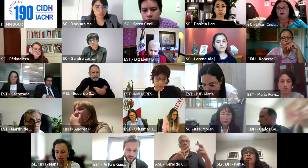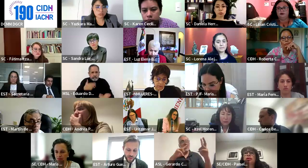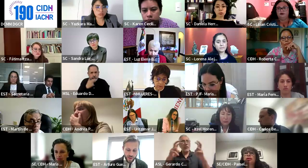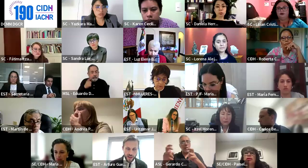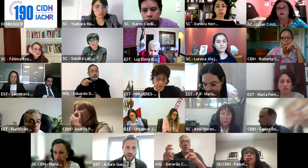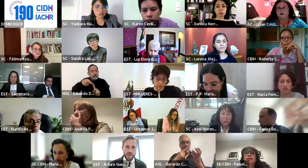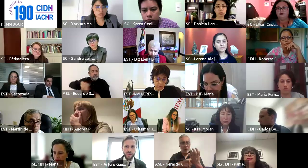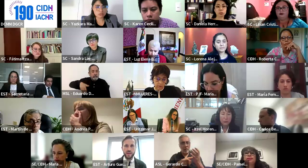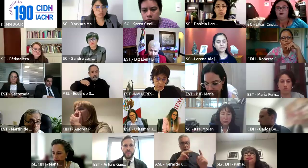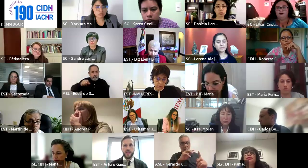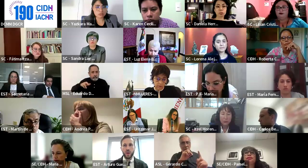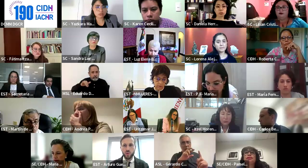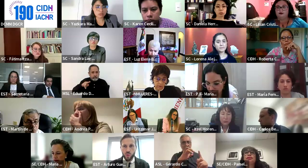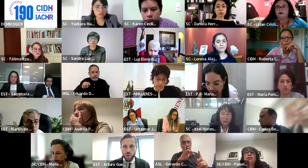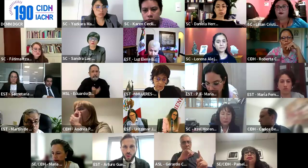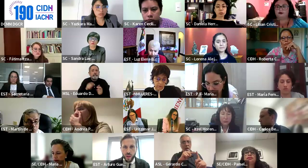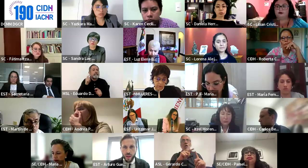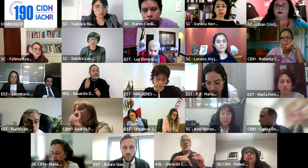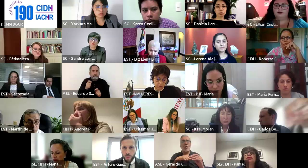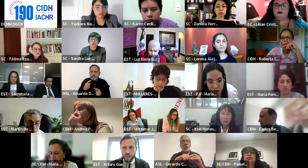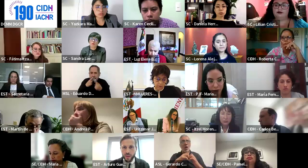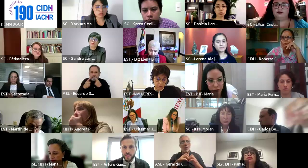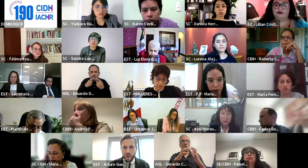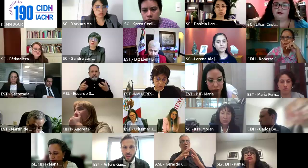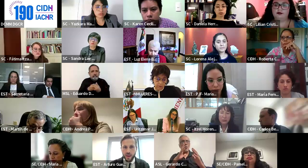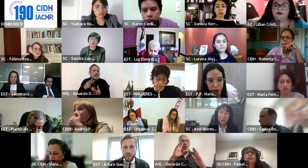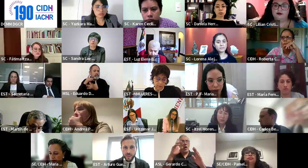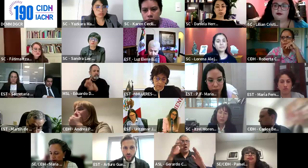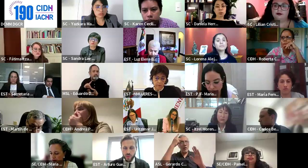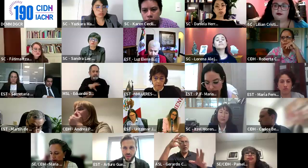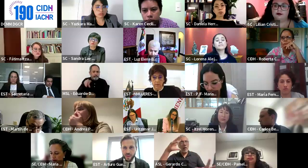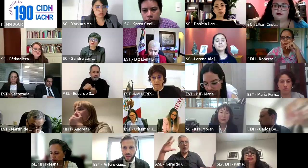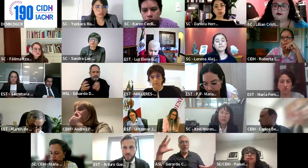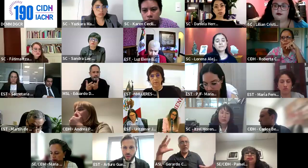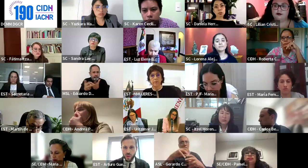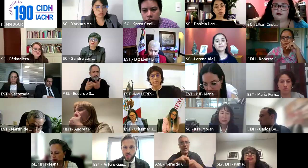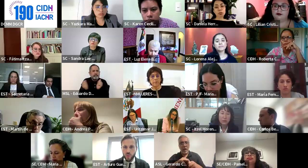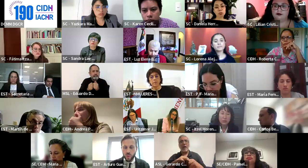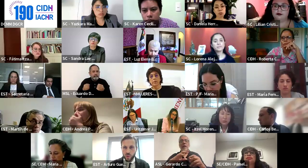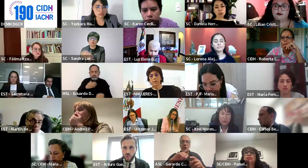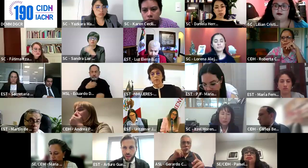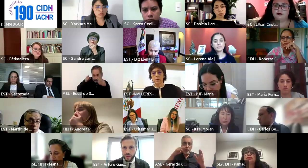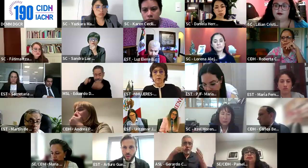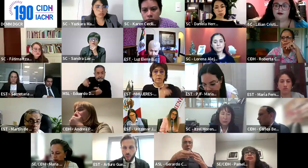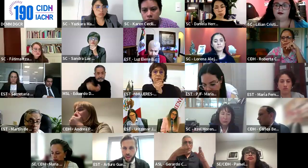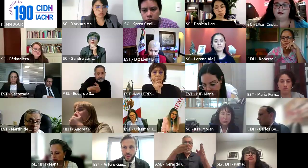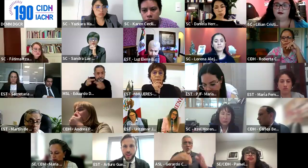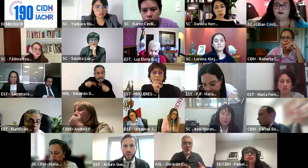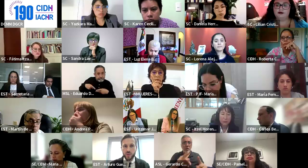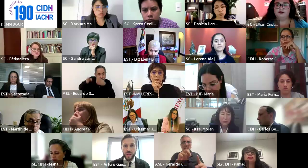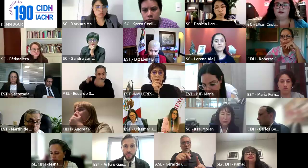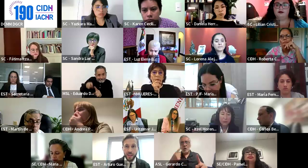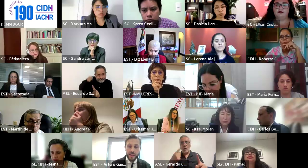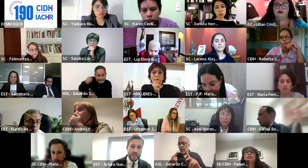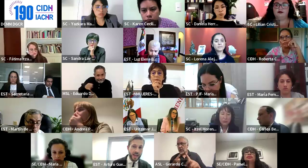ya Mariana hacia el final es la construcción de una política integral de justicia centrada en personas, uno de los cuales tiene como eje